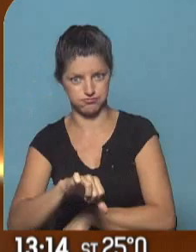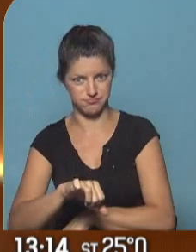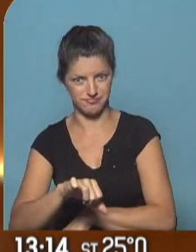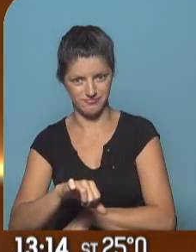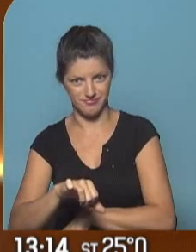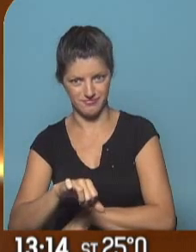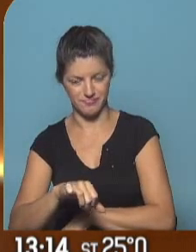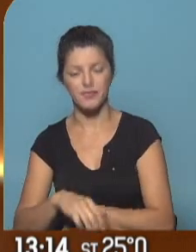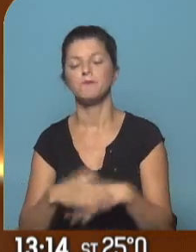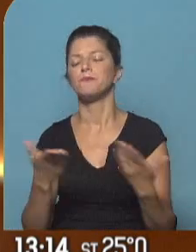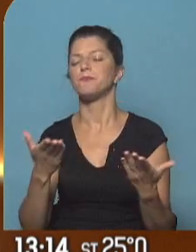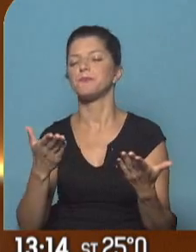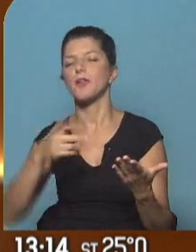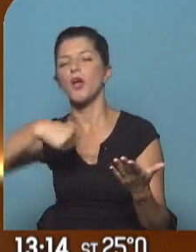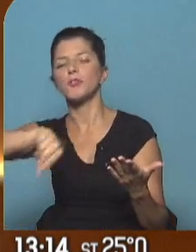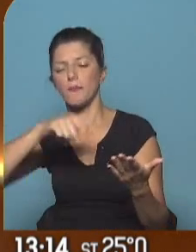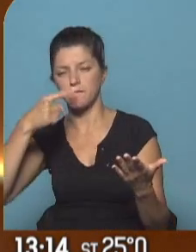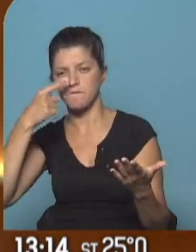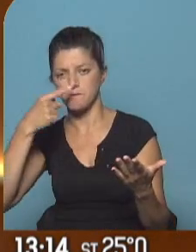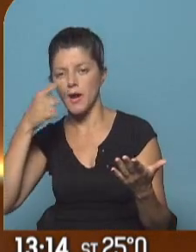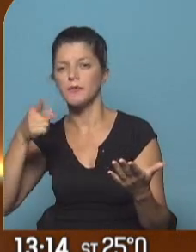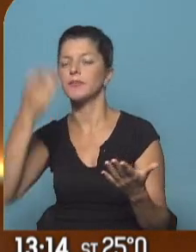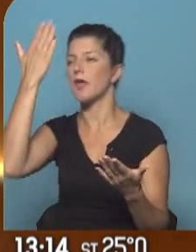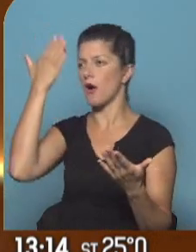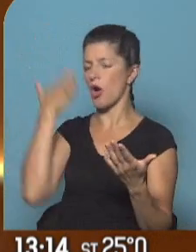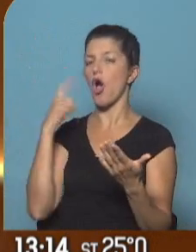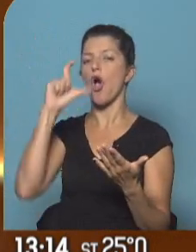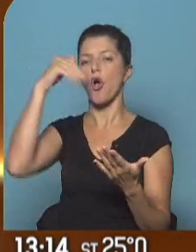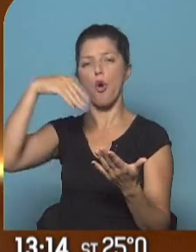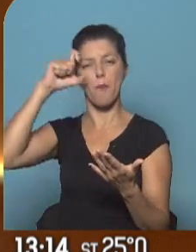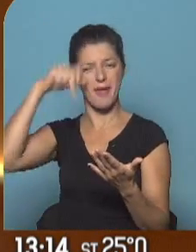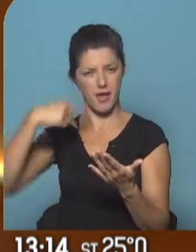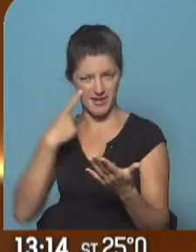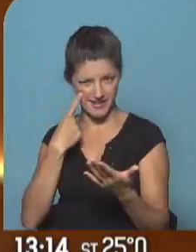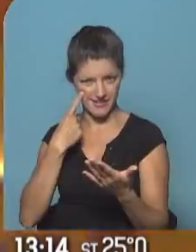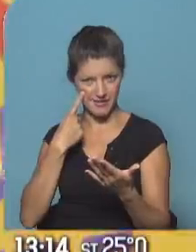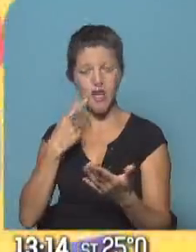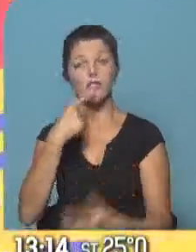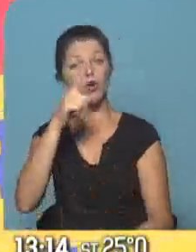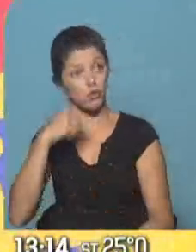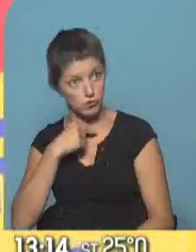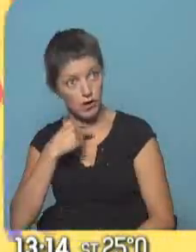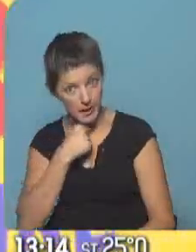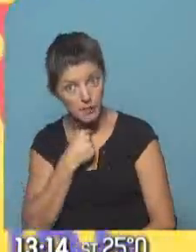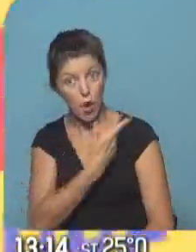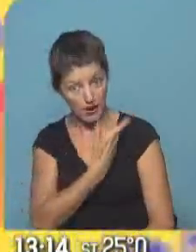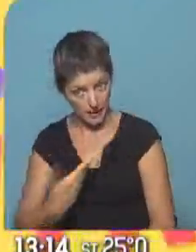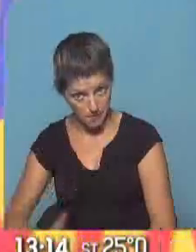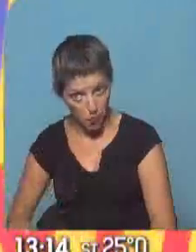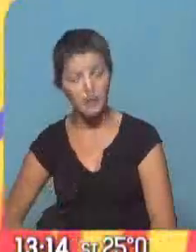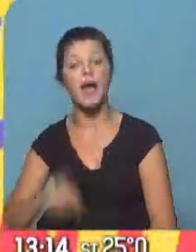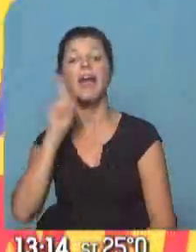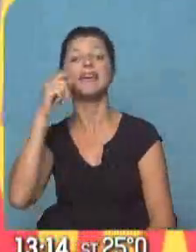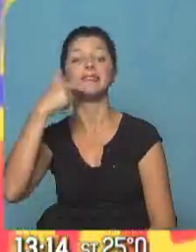llamamos, es muy interesante una declaración de Khomeini en el 79 donde dijo: nosotros queremos una república islámica, que sea república,